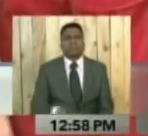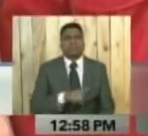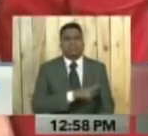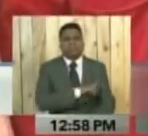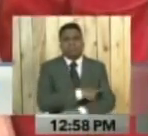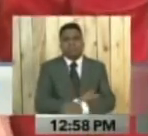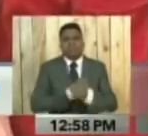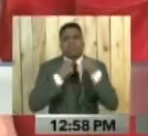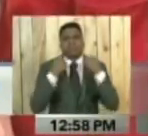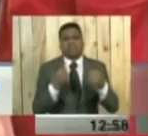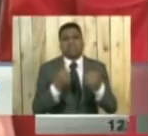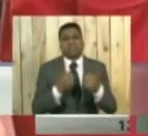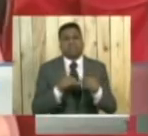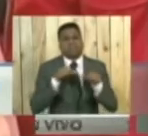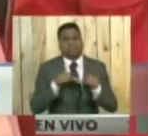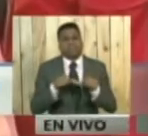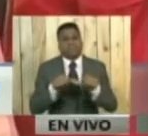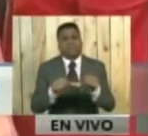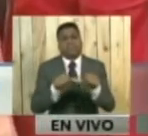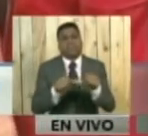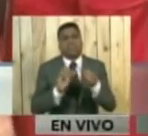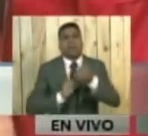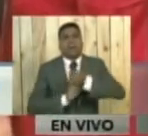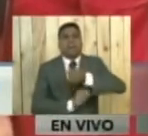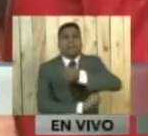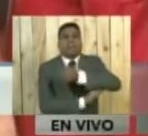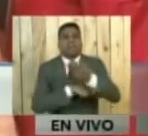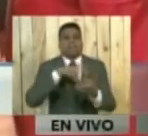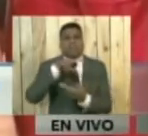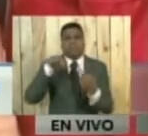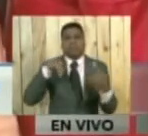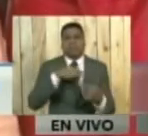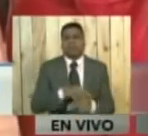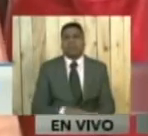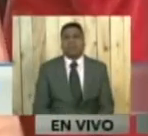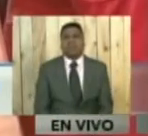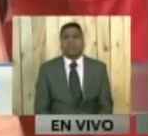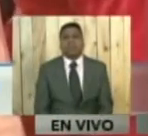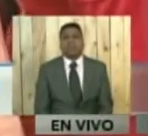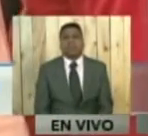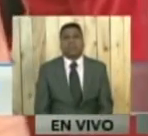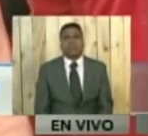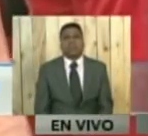fortalecer permanentemente las bases de la revolución y